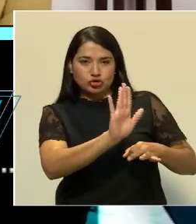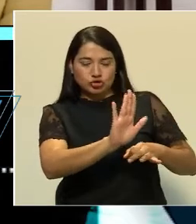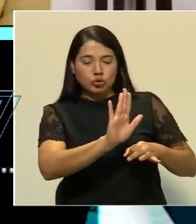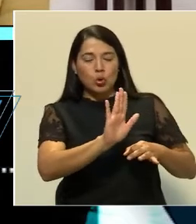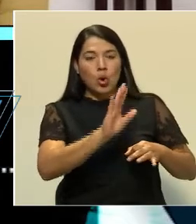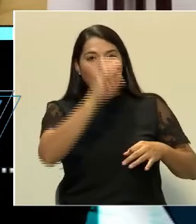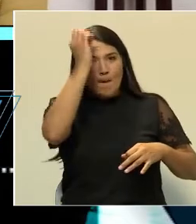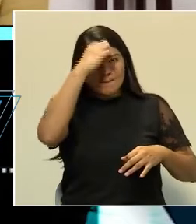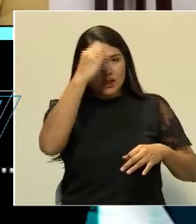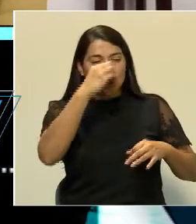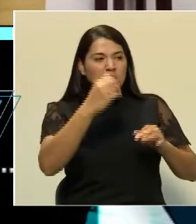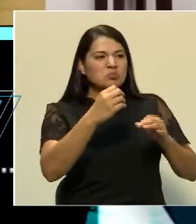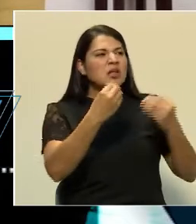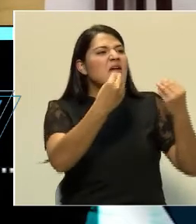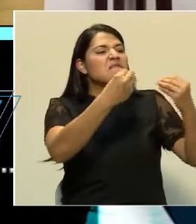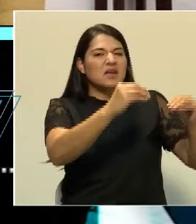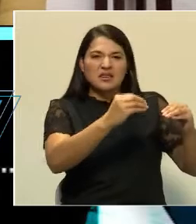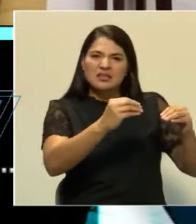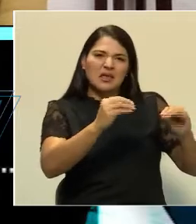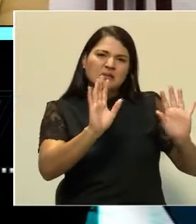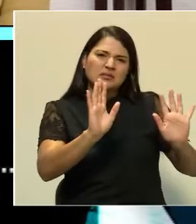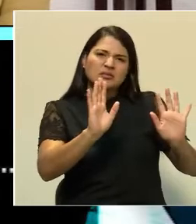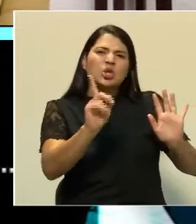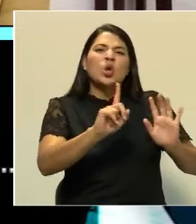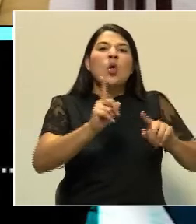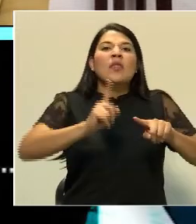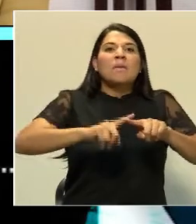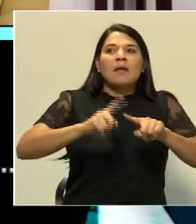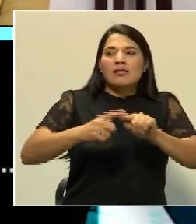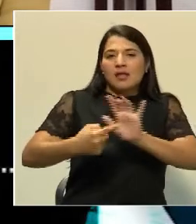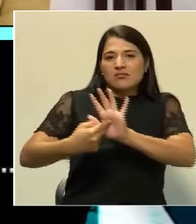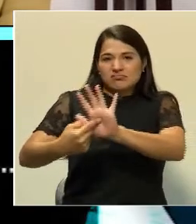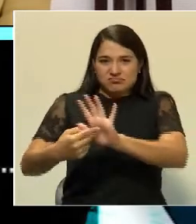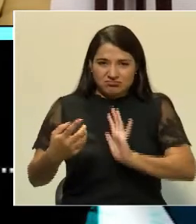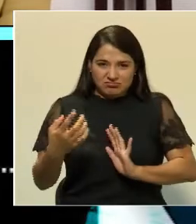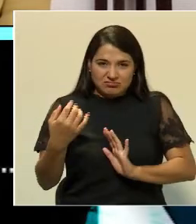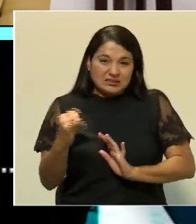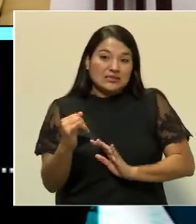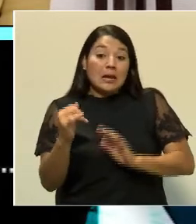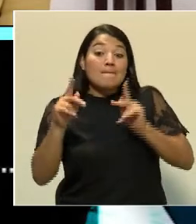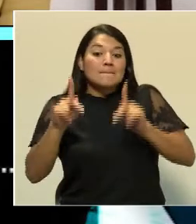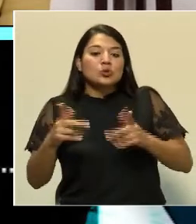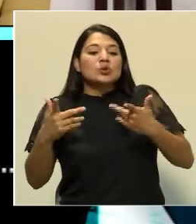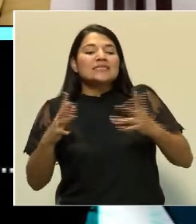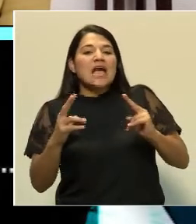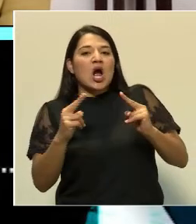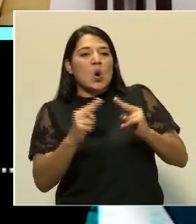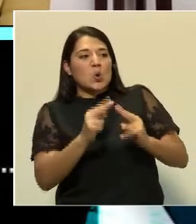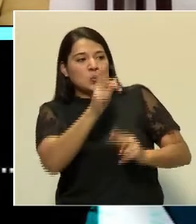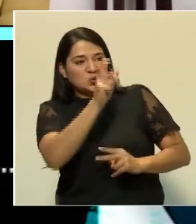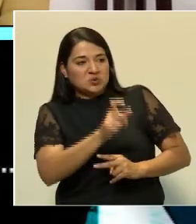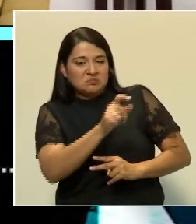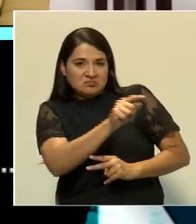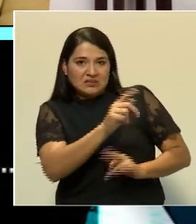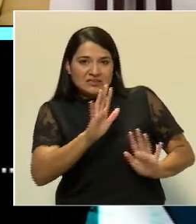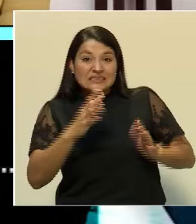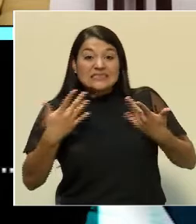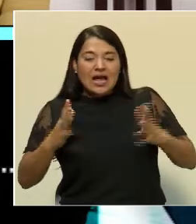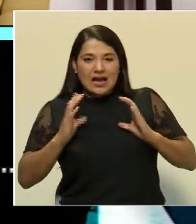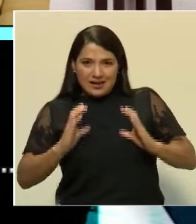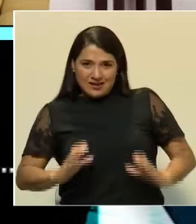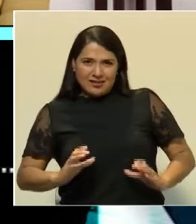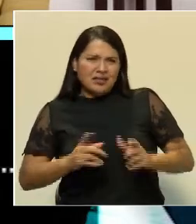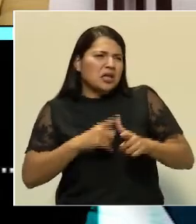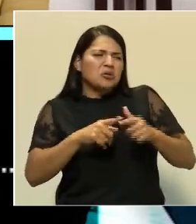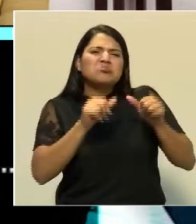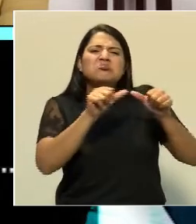de la presencialidad. El que ya conoce la obra o sabe que puede ser una buena inversión comprar tal o cual